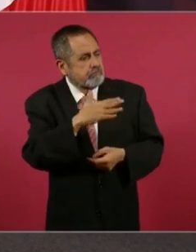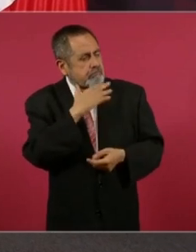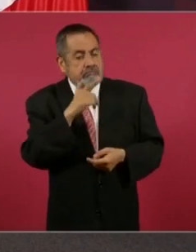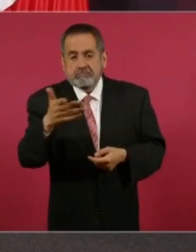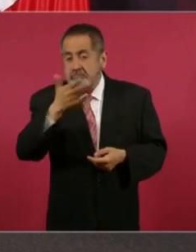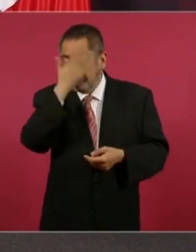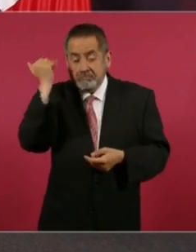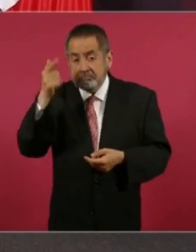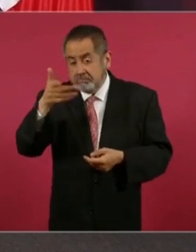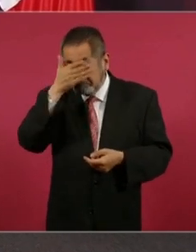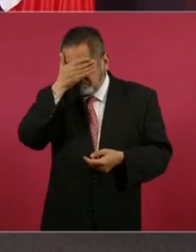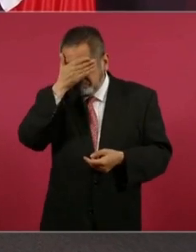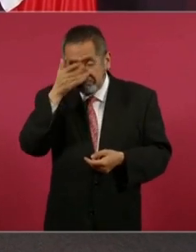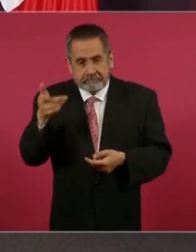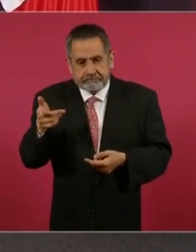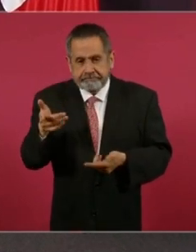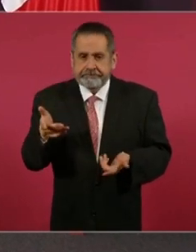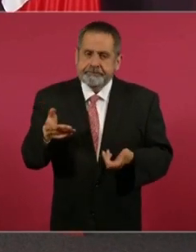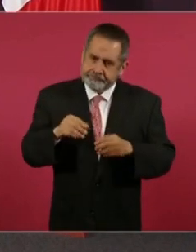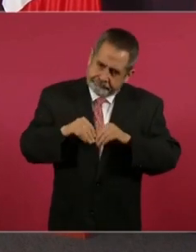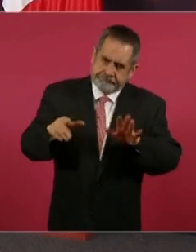¿no?,